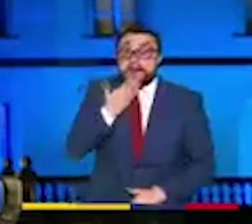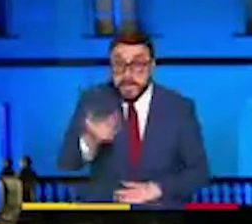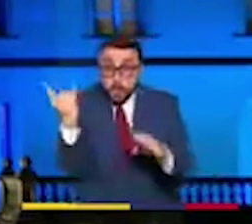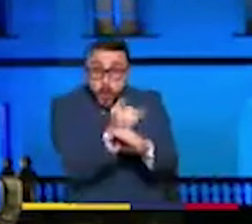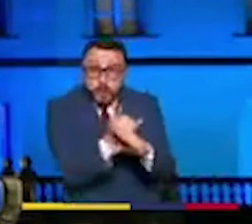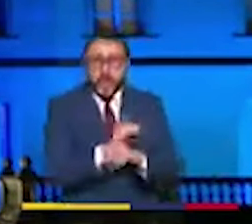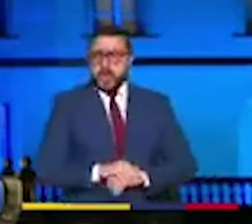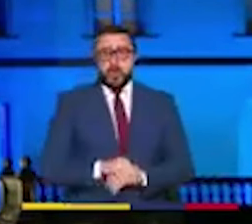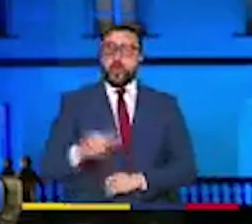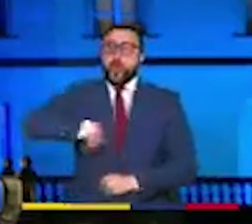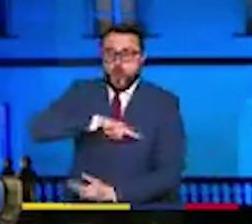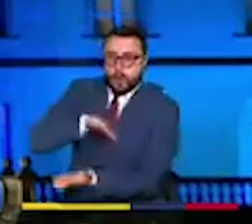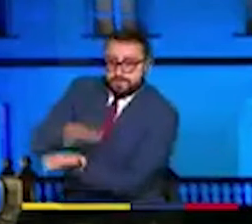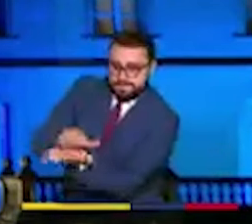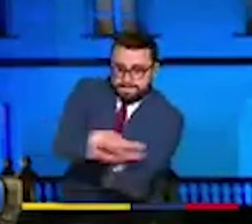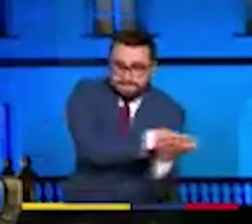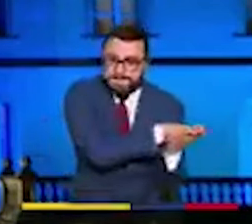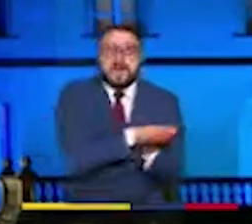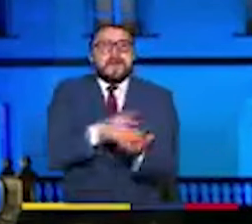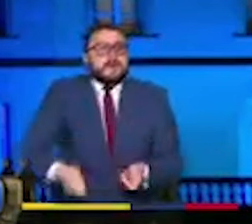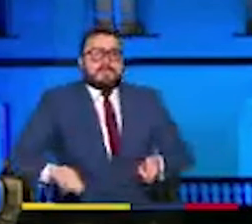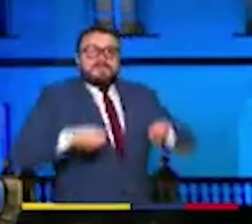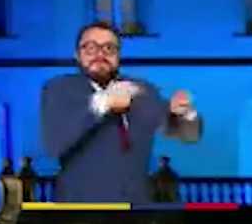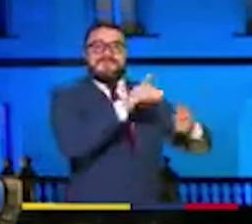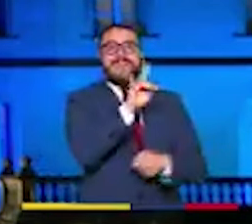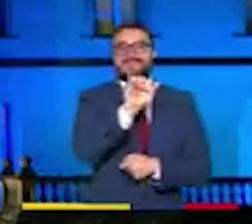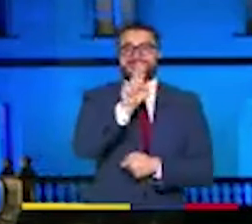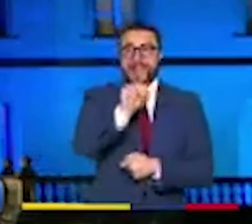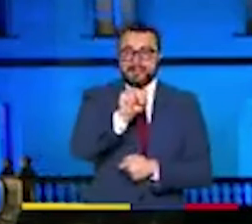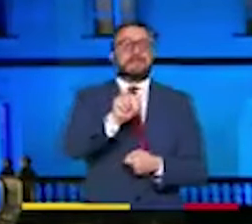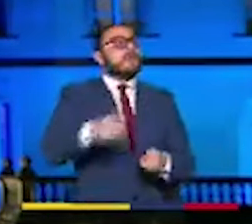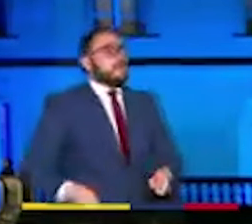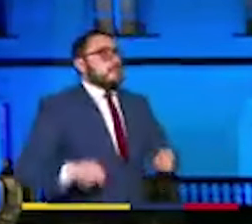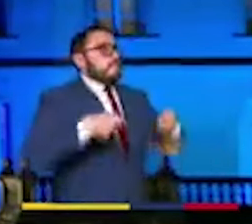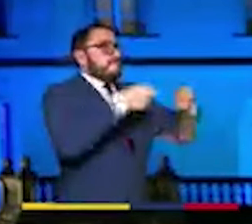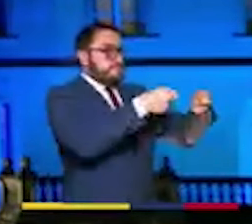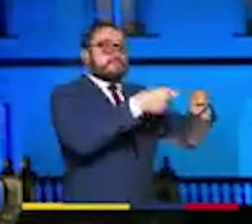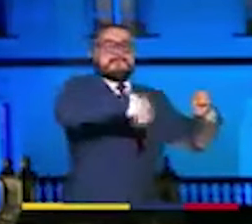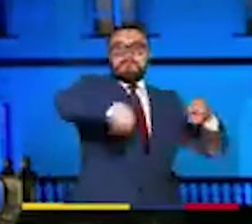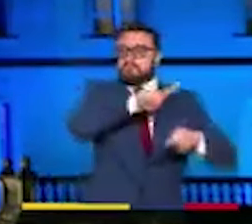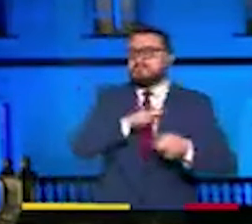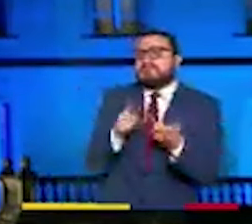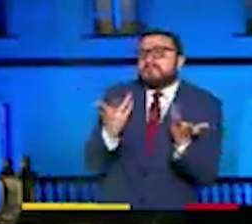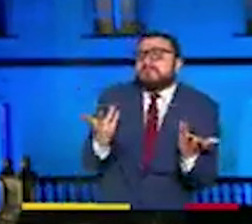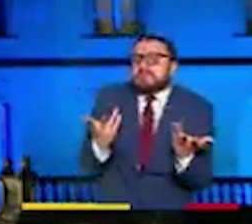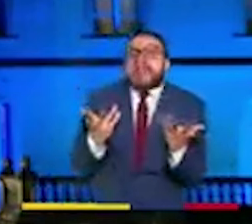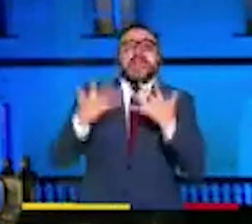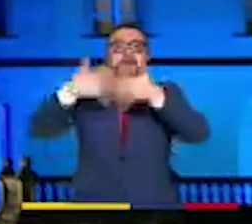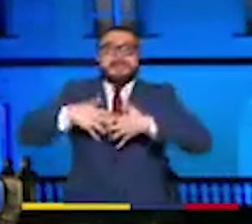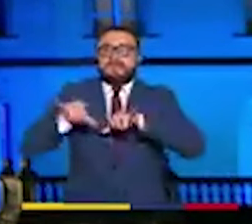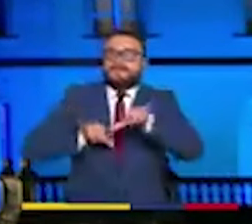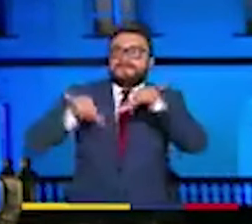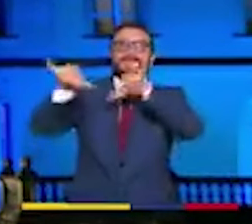la DIAN corresponden a los servicios prestados por la empresa de transporte aéreo SADI,